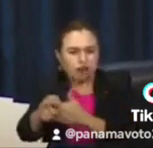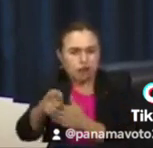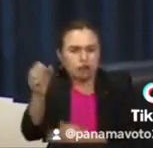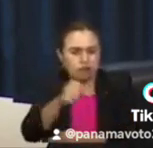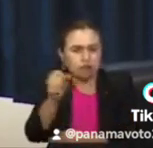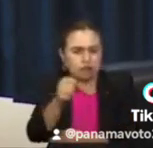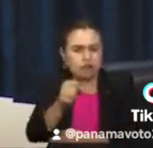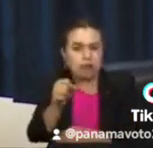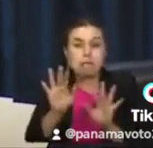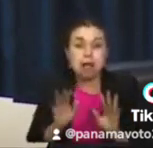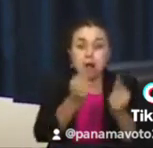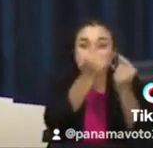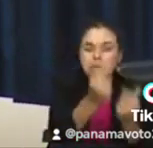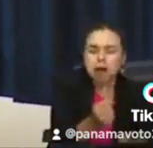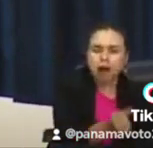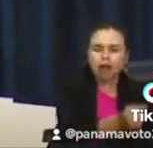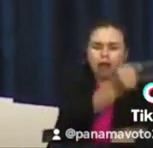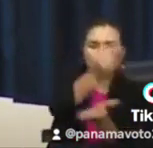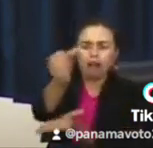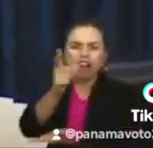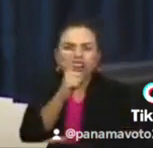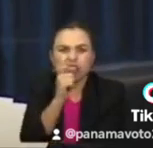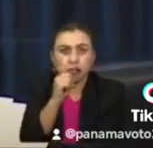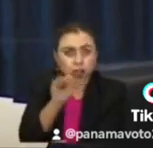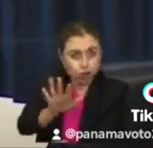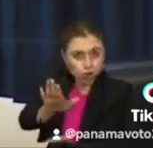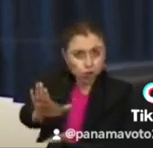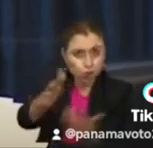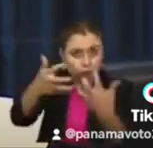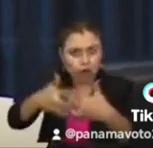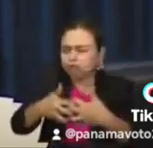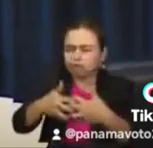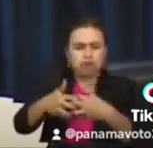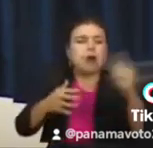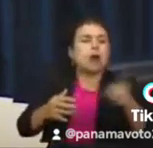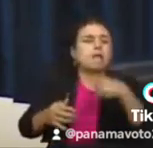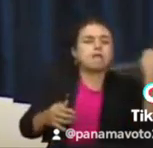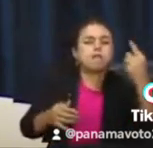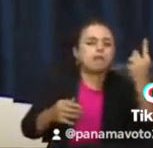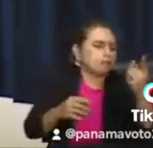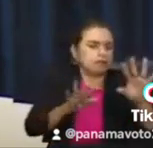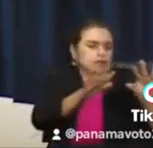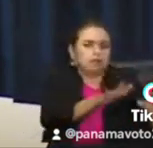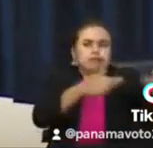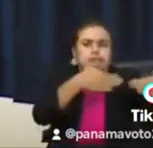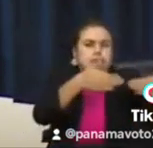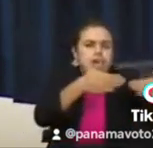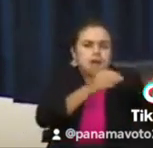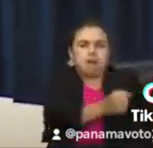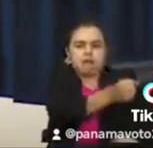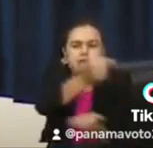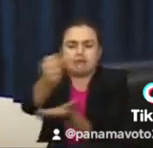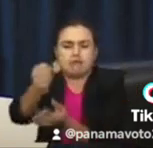como ETESA, a ser juez y parte y a condicionar situaciones que